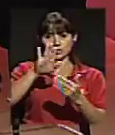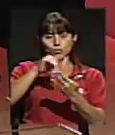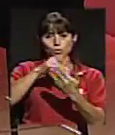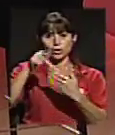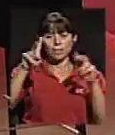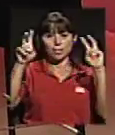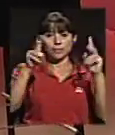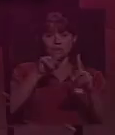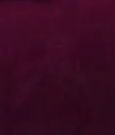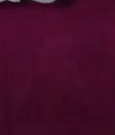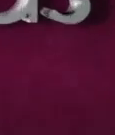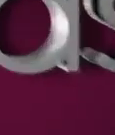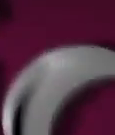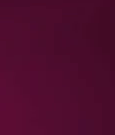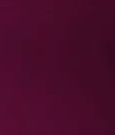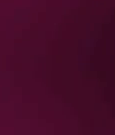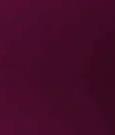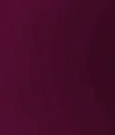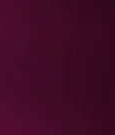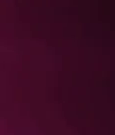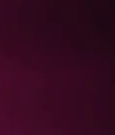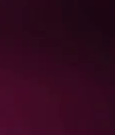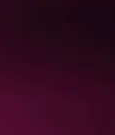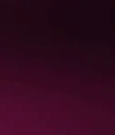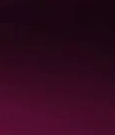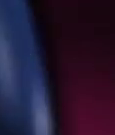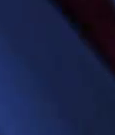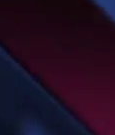programa Puntos de Vista.